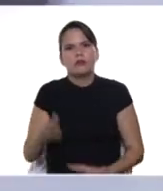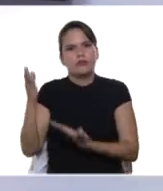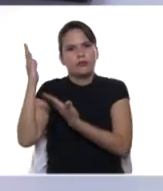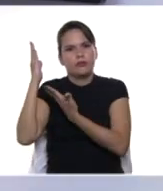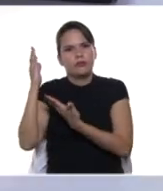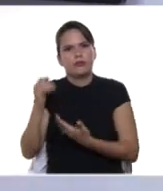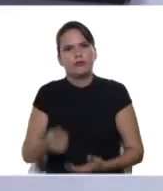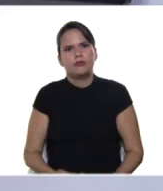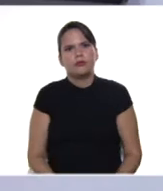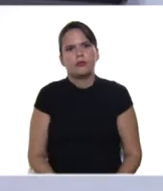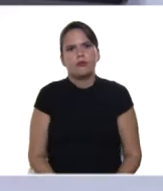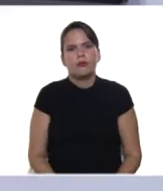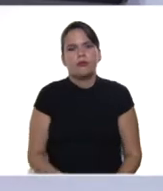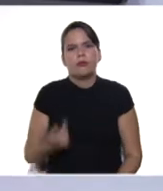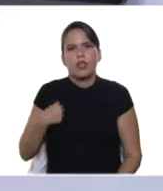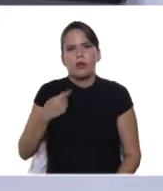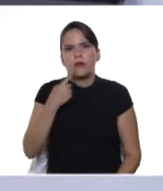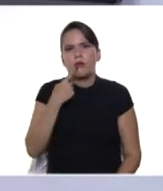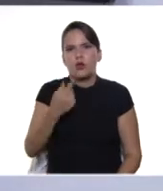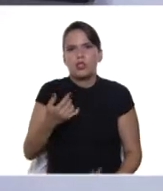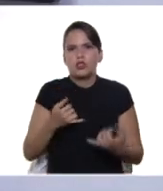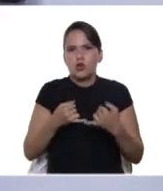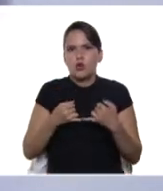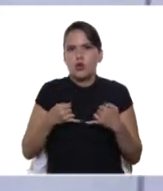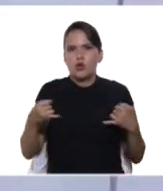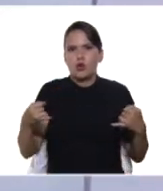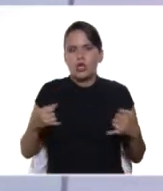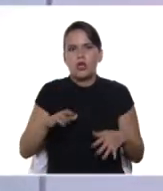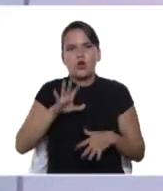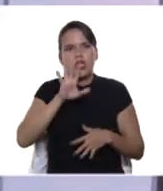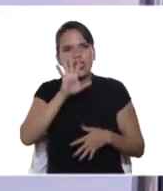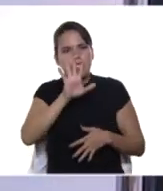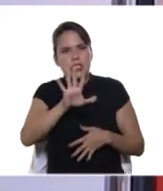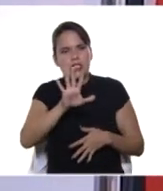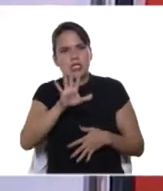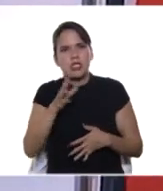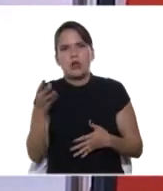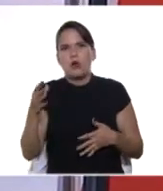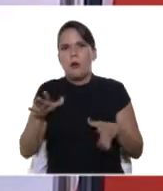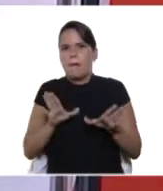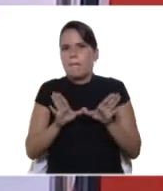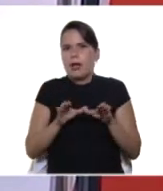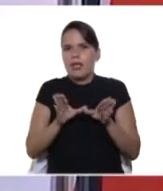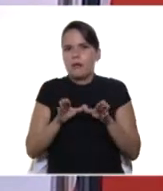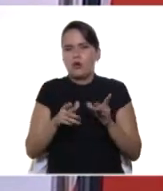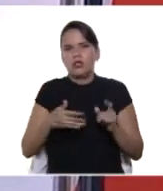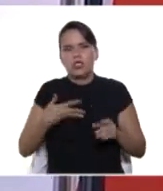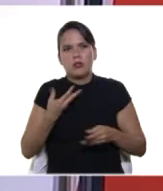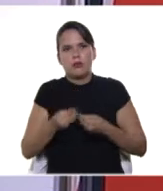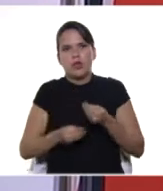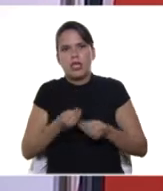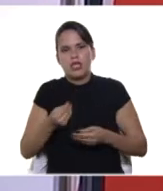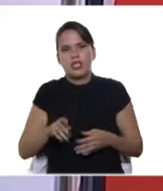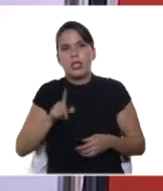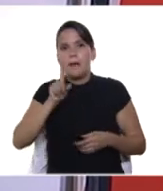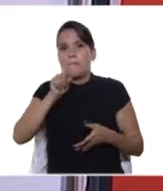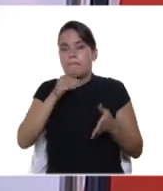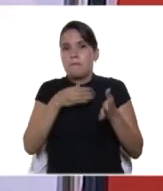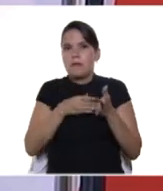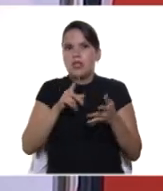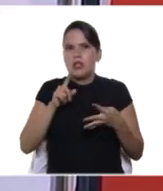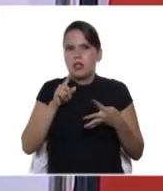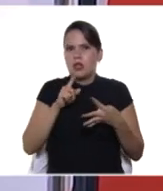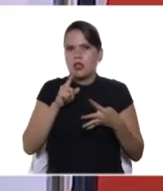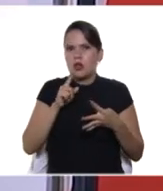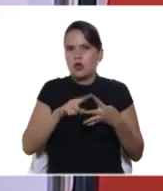pizarra. Habíamos dicho, con un hilo y 5 mariposas se pueden hacer 1000 cosas. Entonces, cada